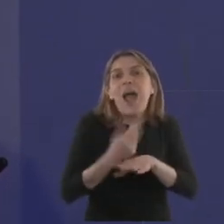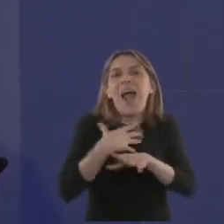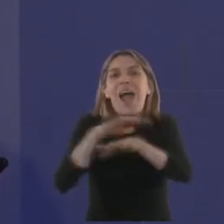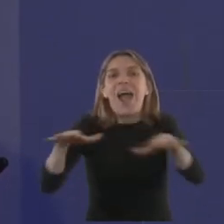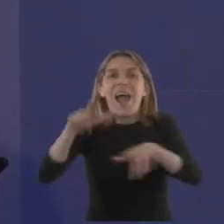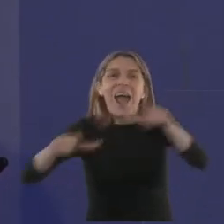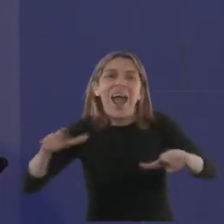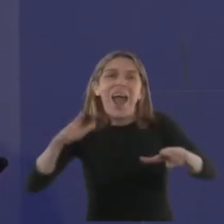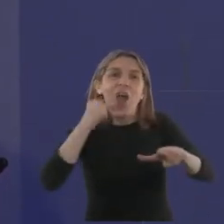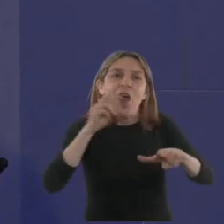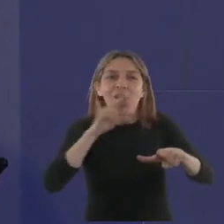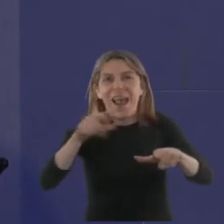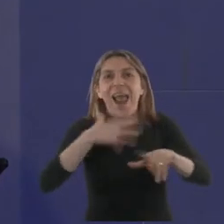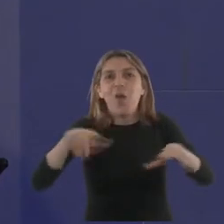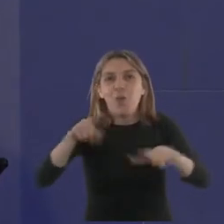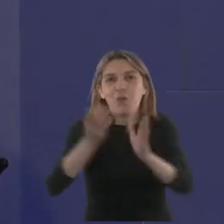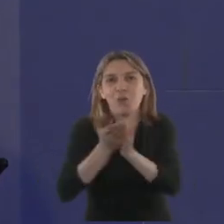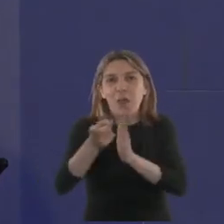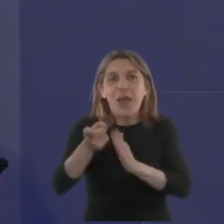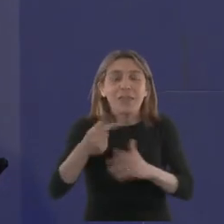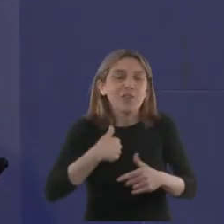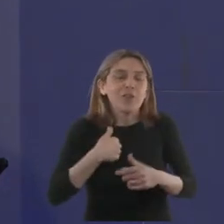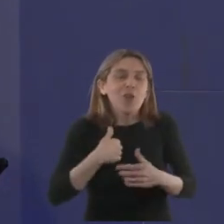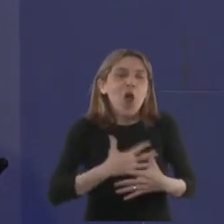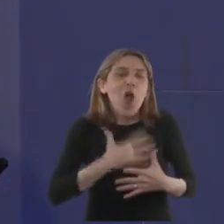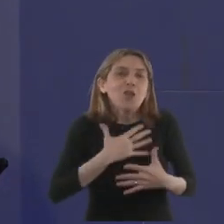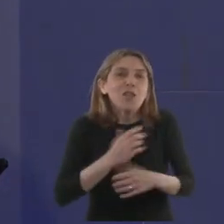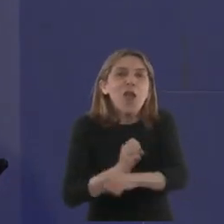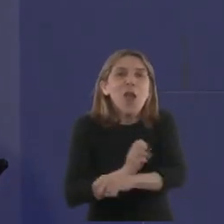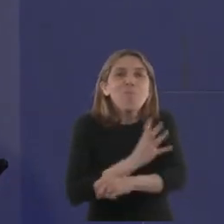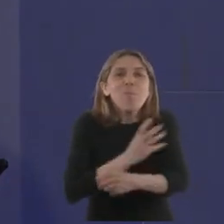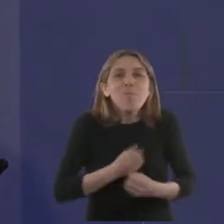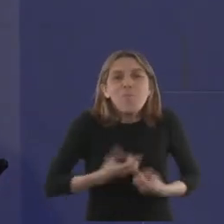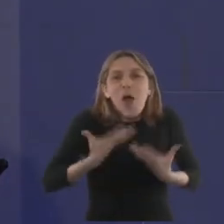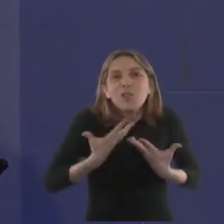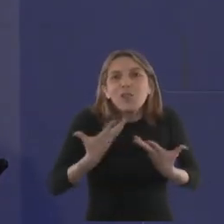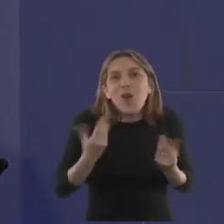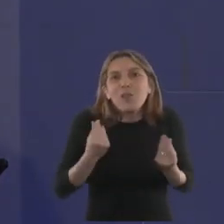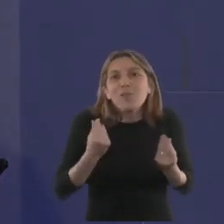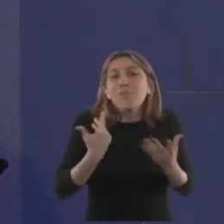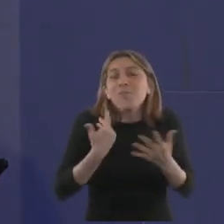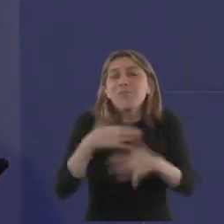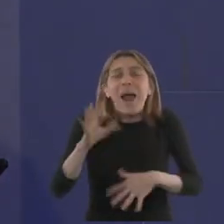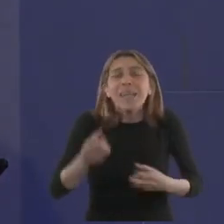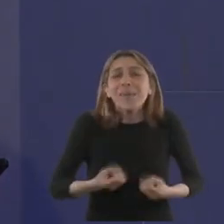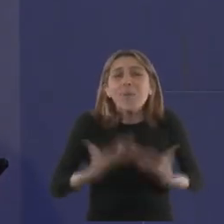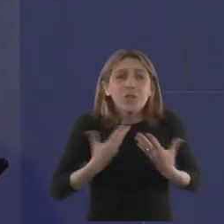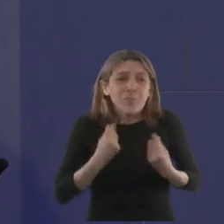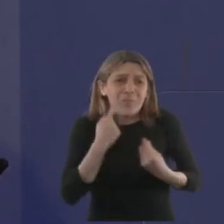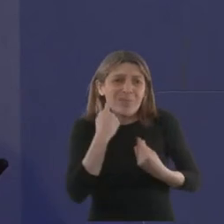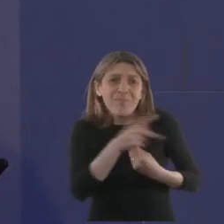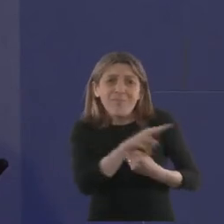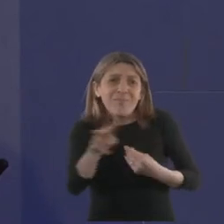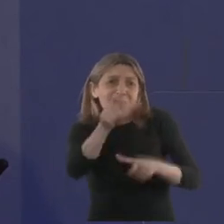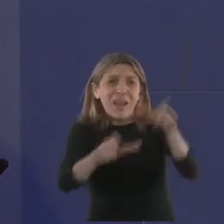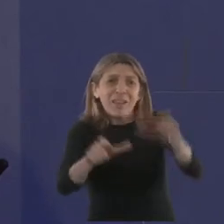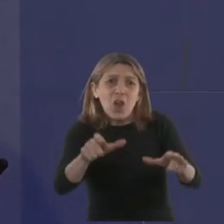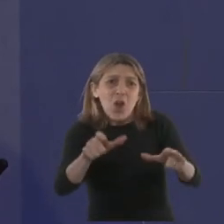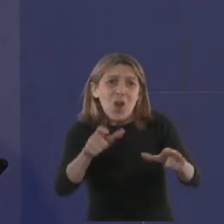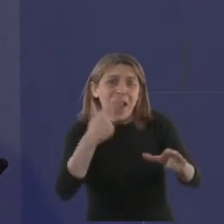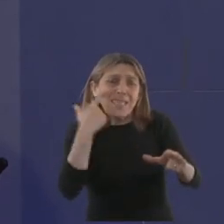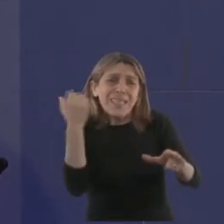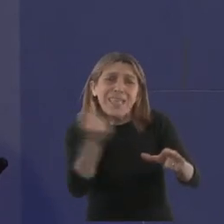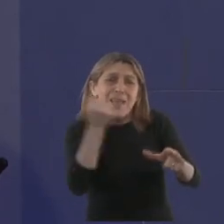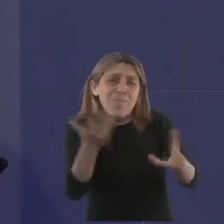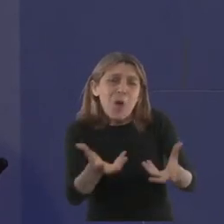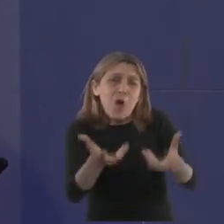cual me pone muy contento y me llena de emoción, sobre todo estando adelante de gente tan importante y por